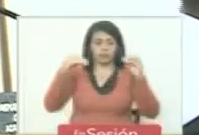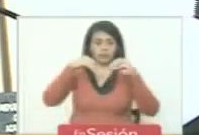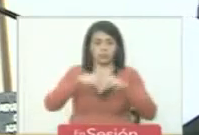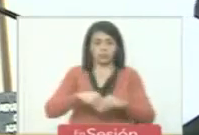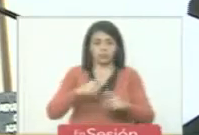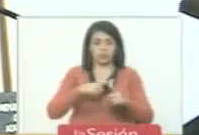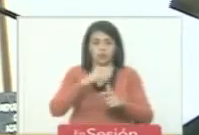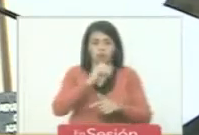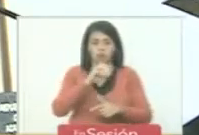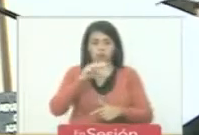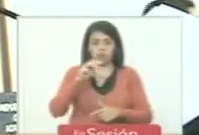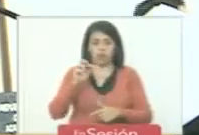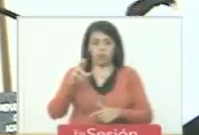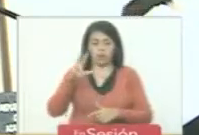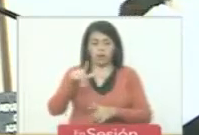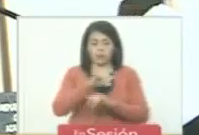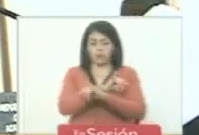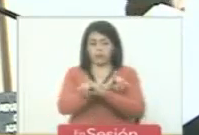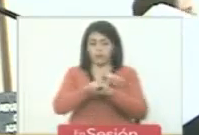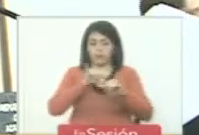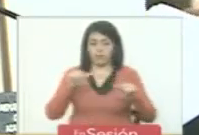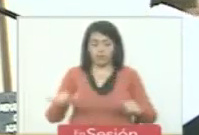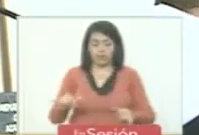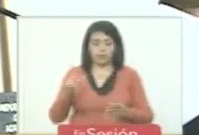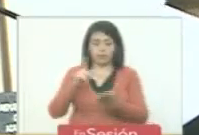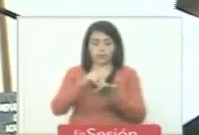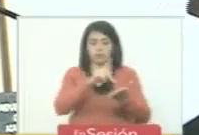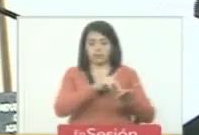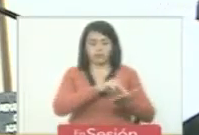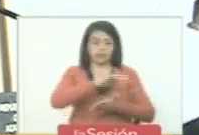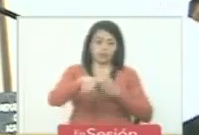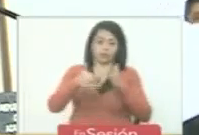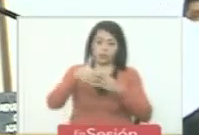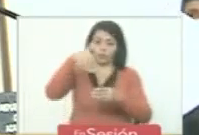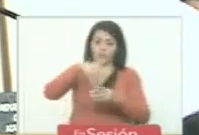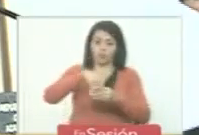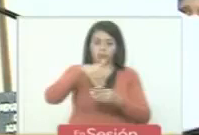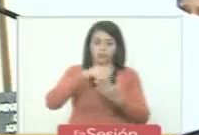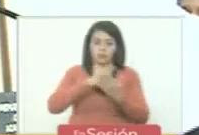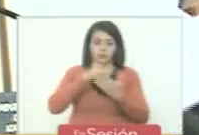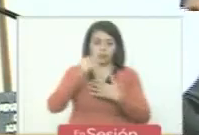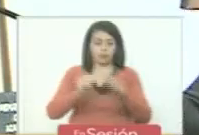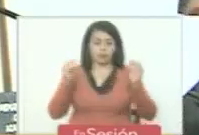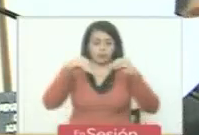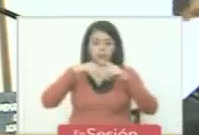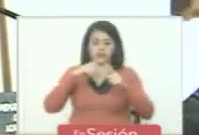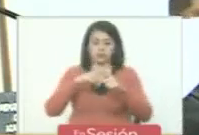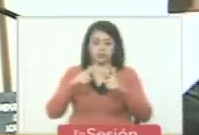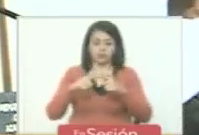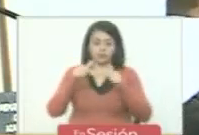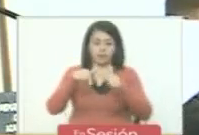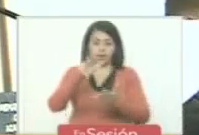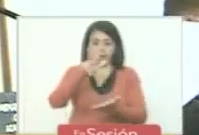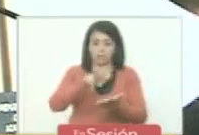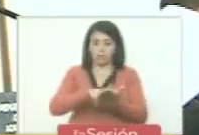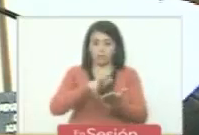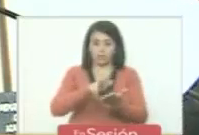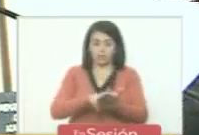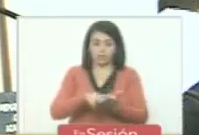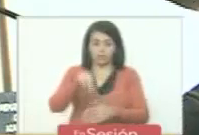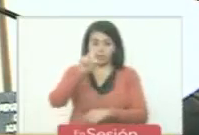y Omar Ávila. Finalizadas las intervenciones y sometido a votación el proyecto de acuerdo, resultó aprobado